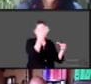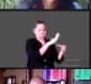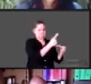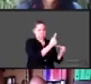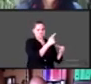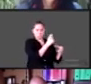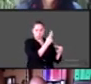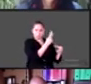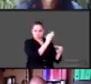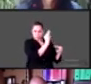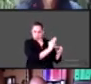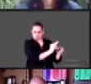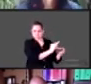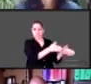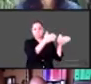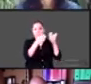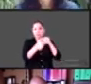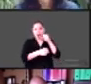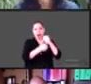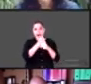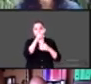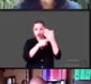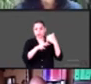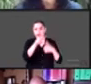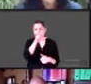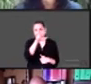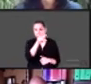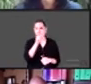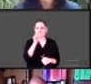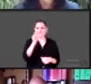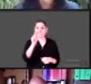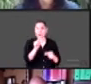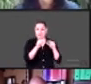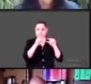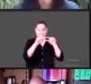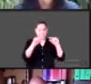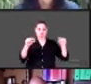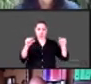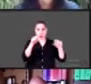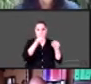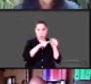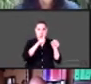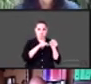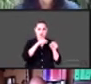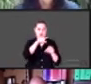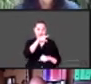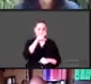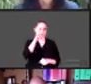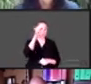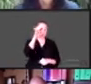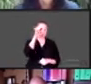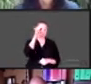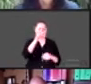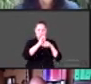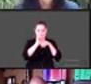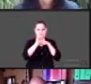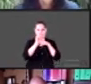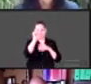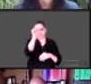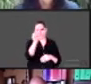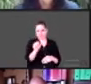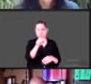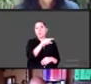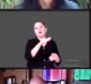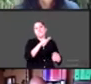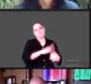se fijan, esta franja morada, que es la de pobreza extrema, pues prácticamente se triplica con un 18.2